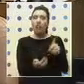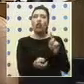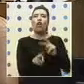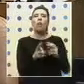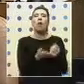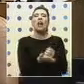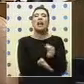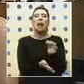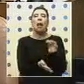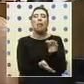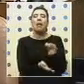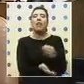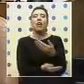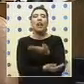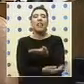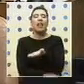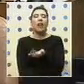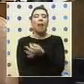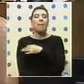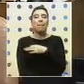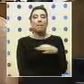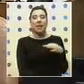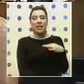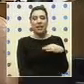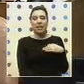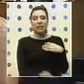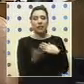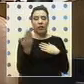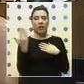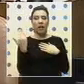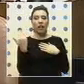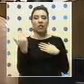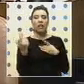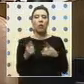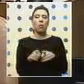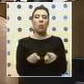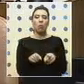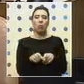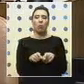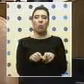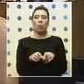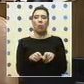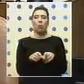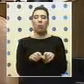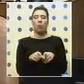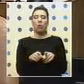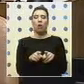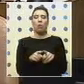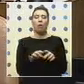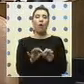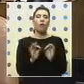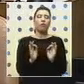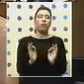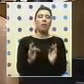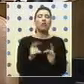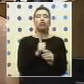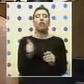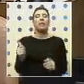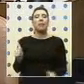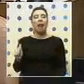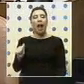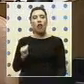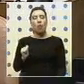el ministro acá presente, que en realidad fue como una especie de entre formalismo y formulismo por cumplir,